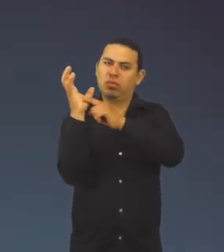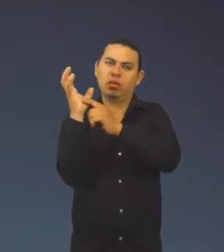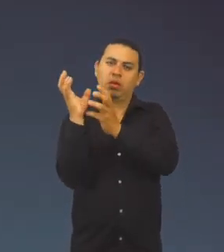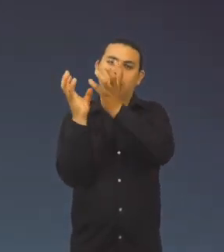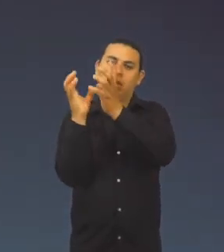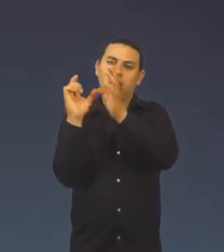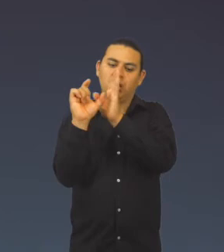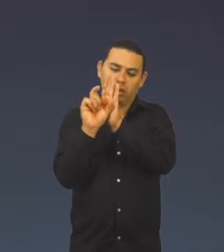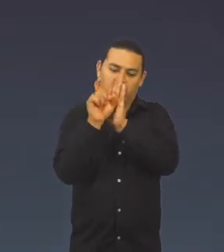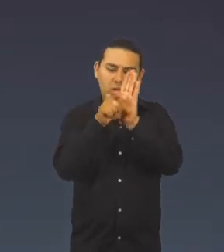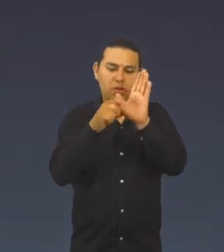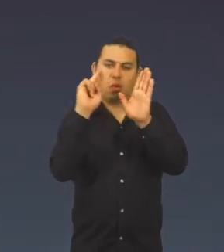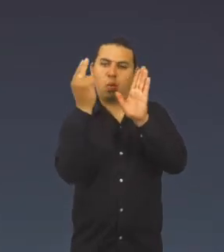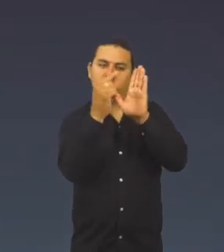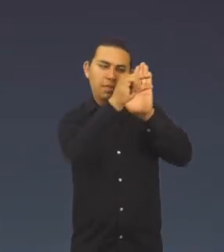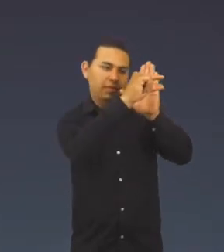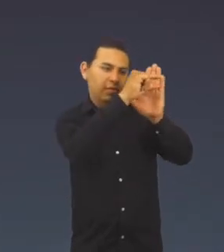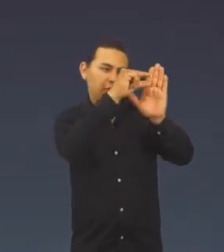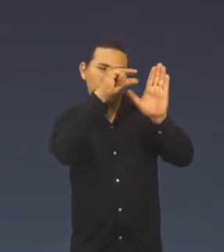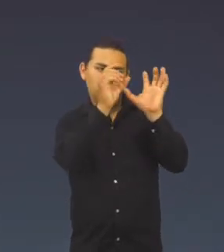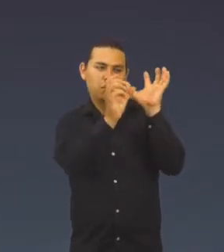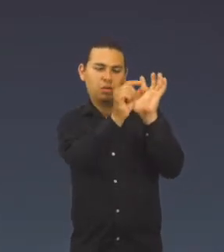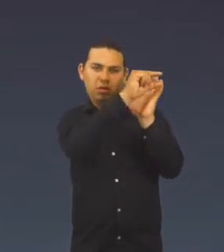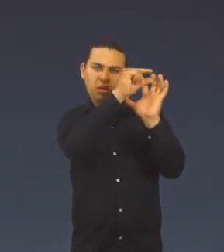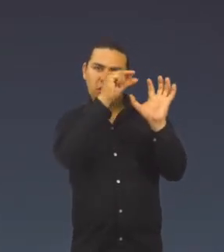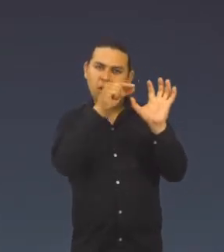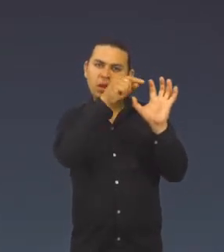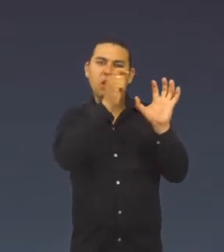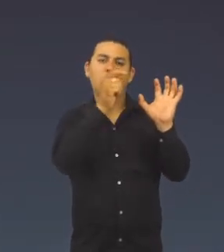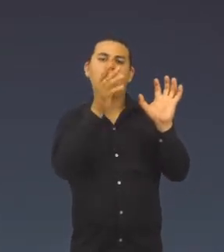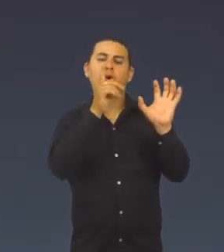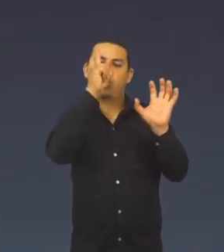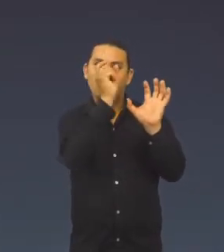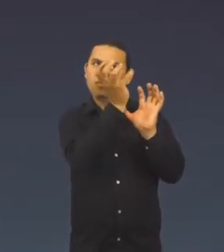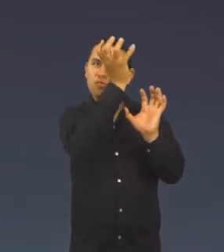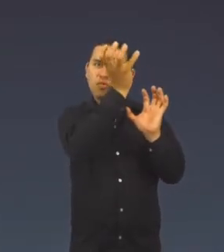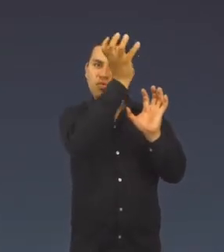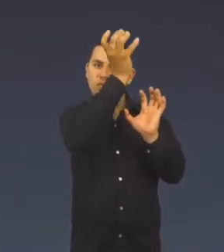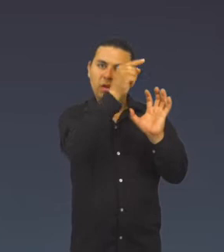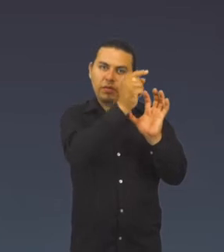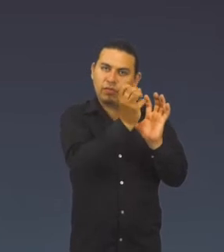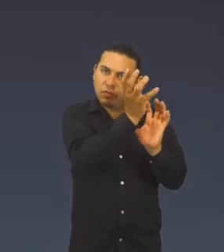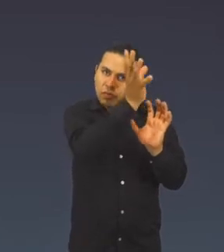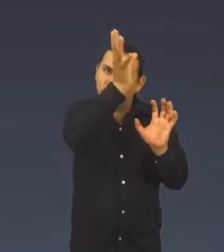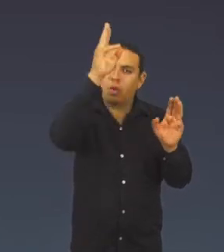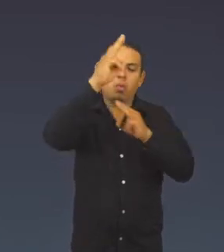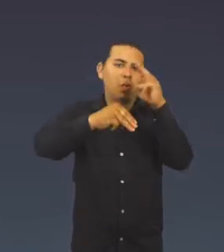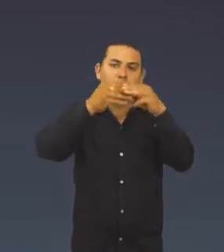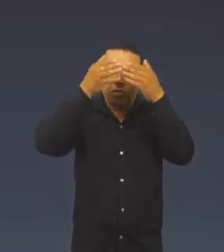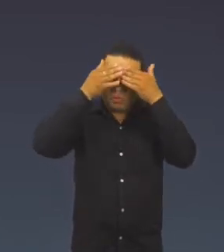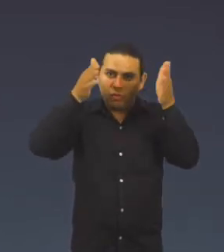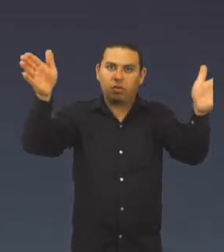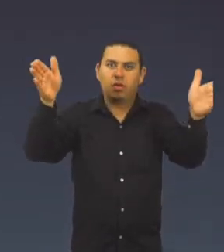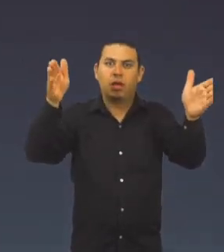secular, sosteniendo el emblema universitario simbolizado por una lámpara, cuya luz